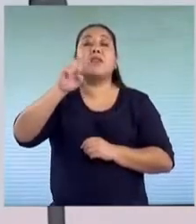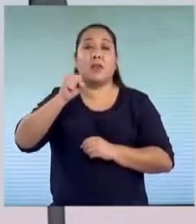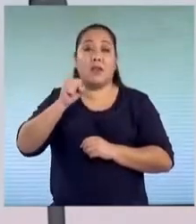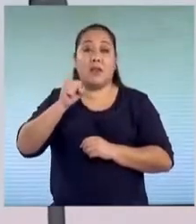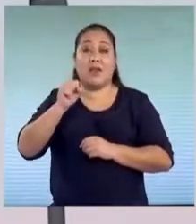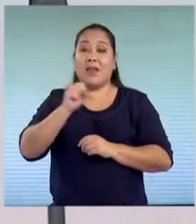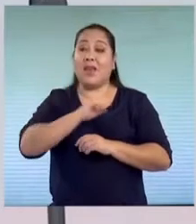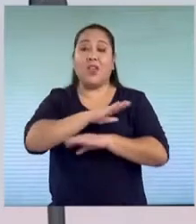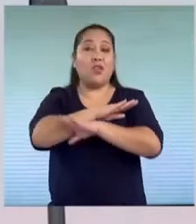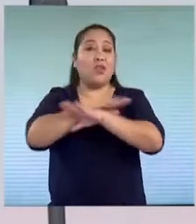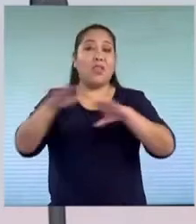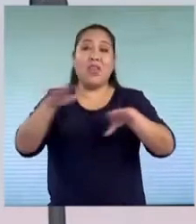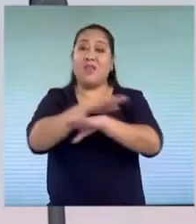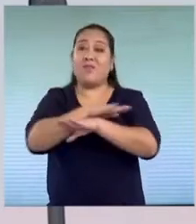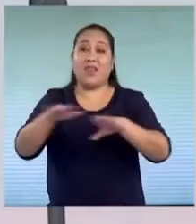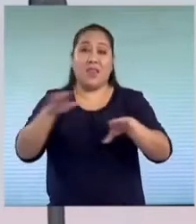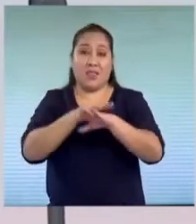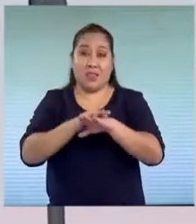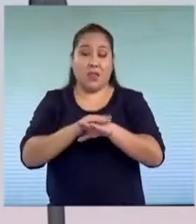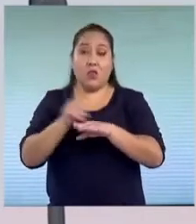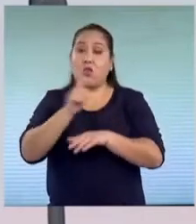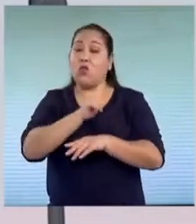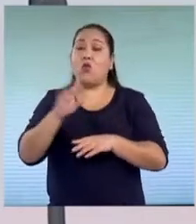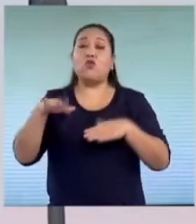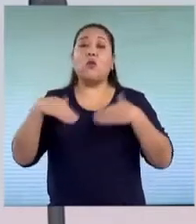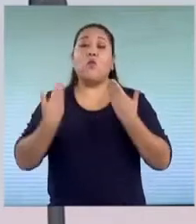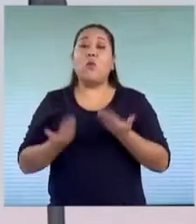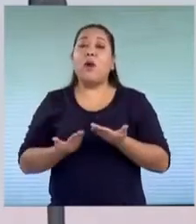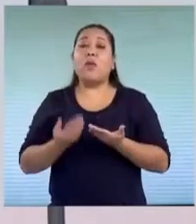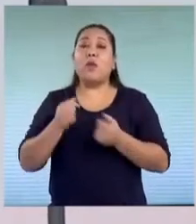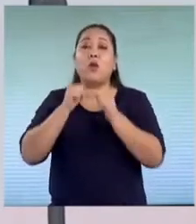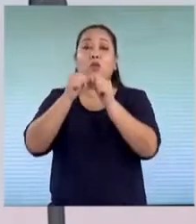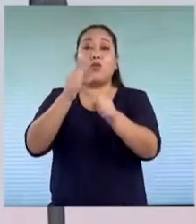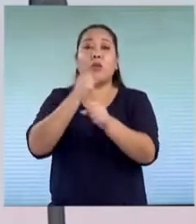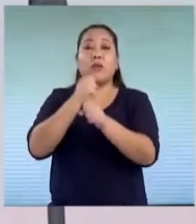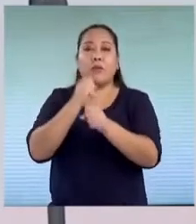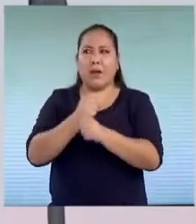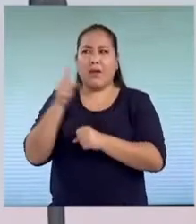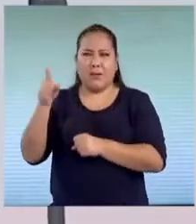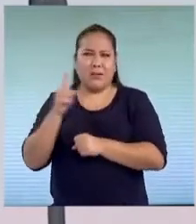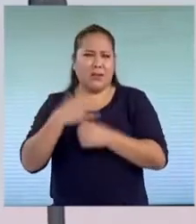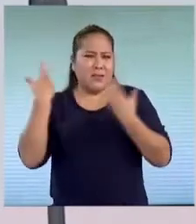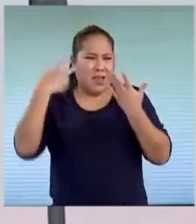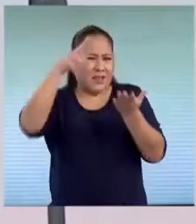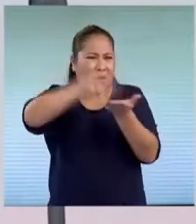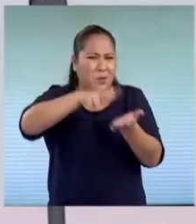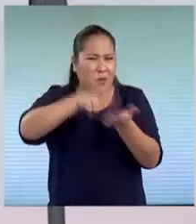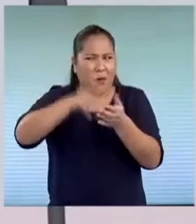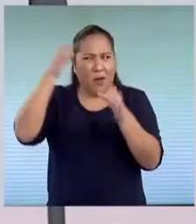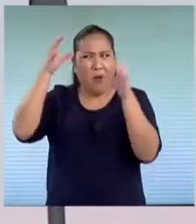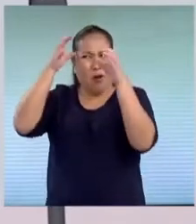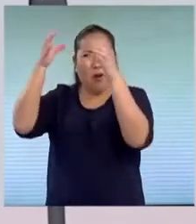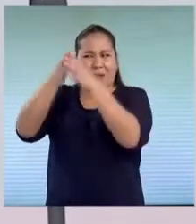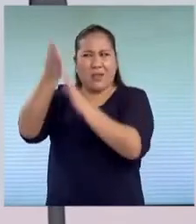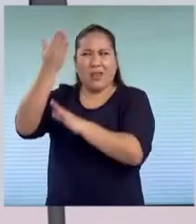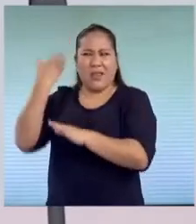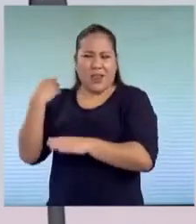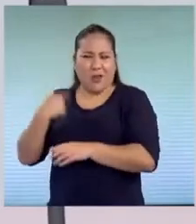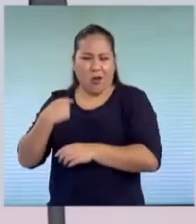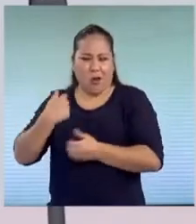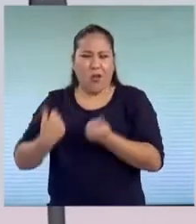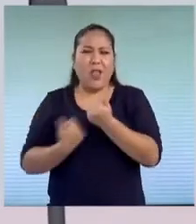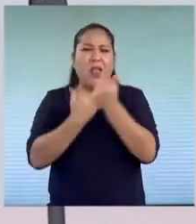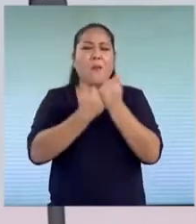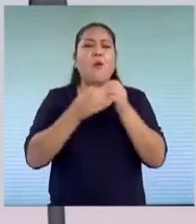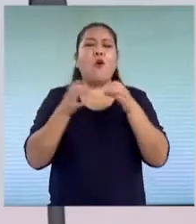el Congreso anterior con todos los votos de Fuerza Popular. Y justamente por eso